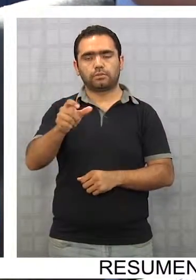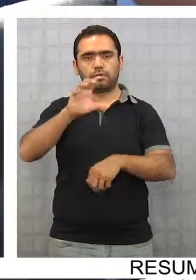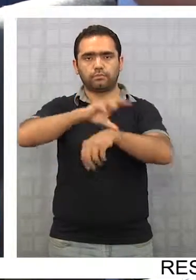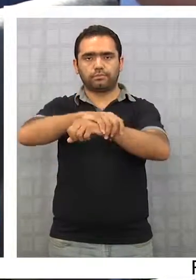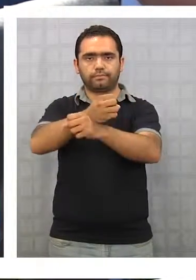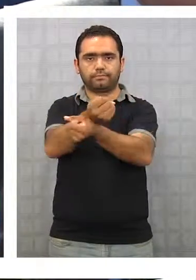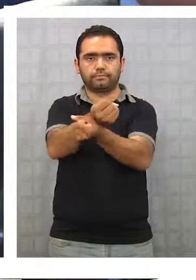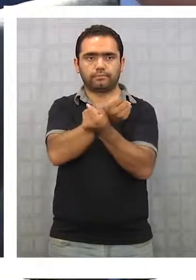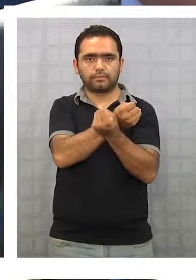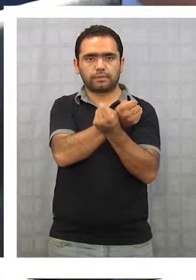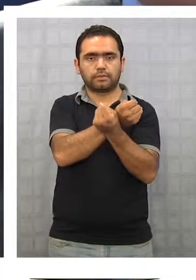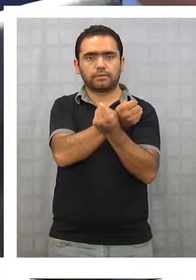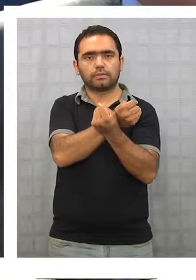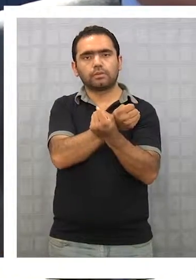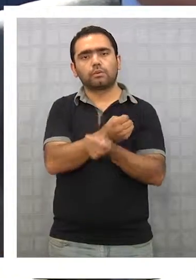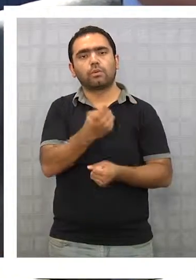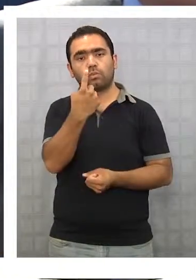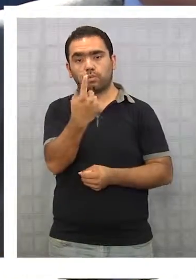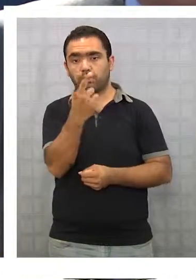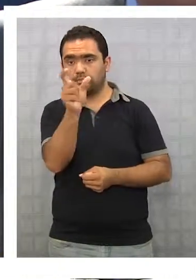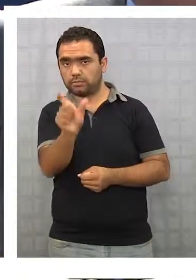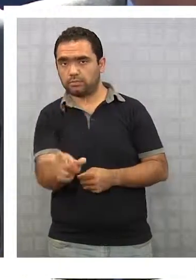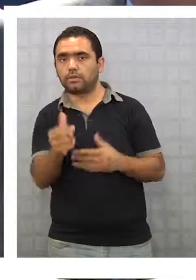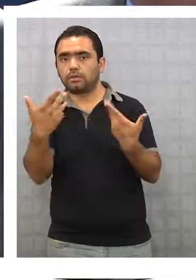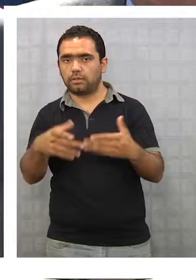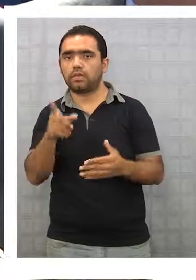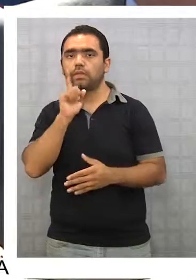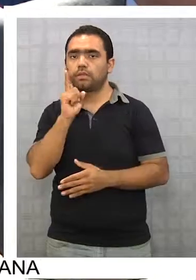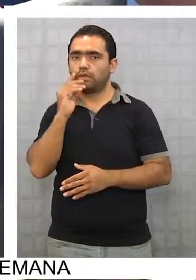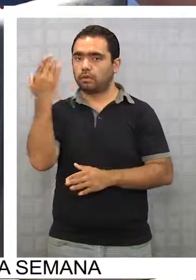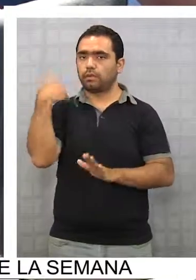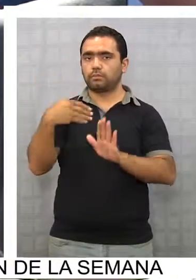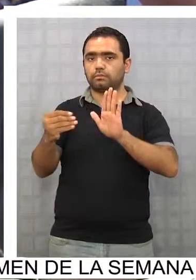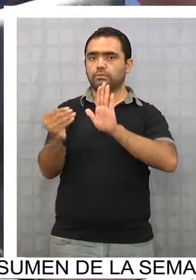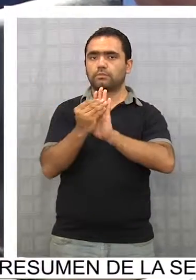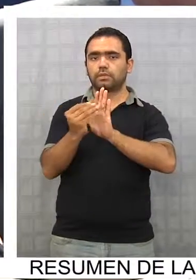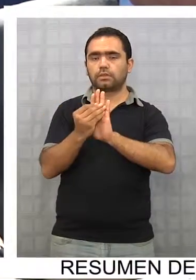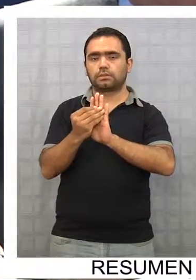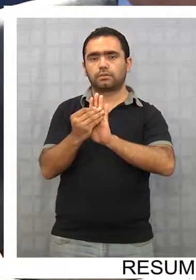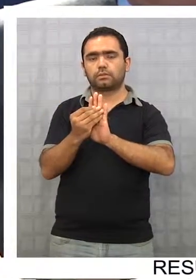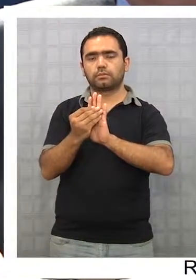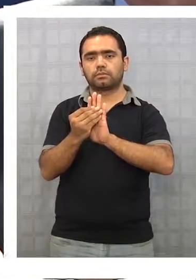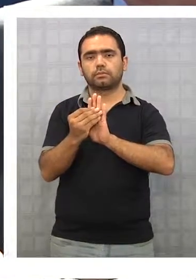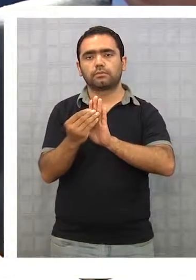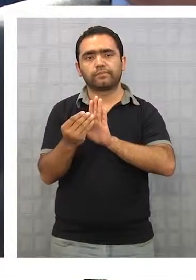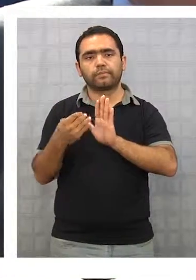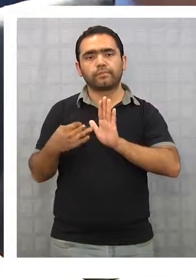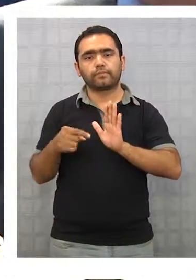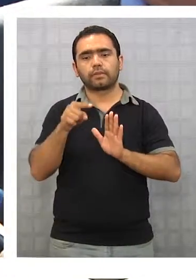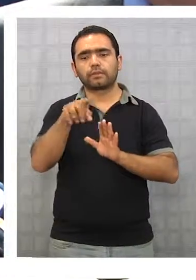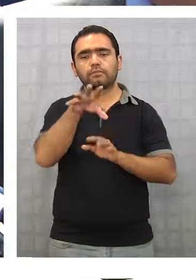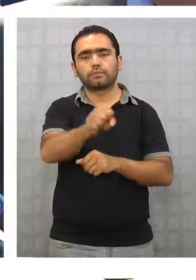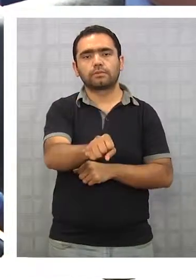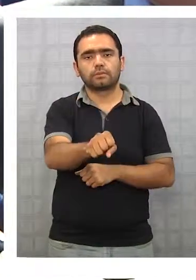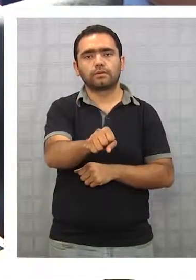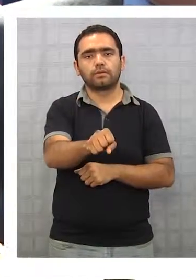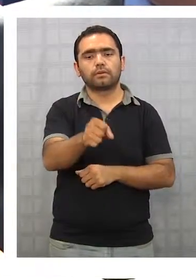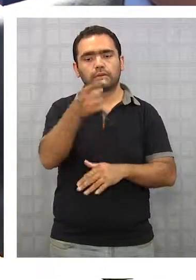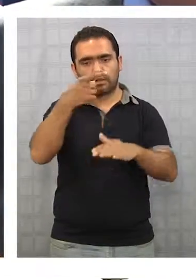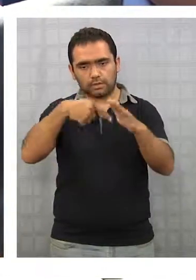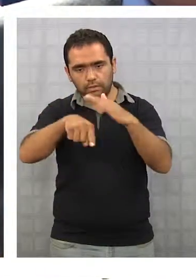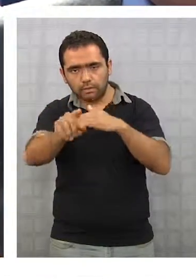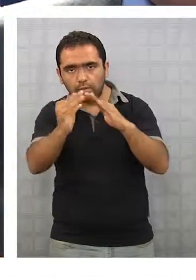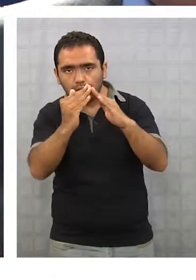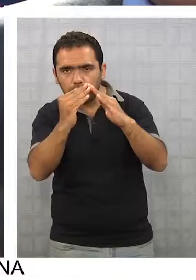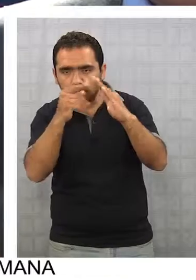mayor de edad, una de ellas con antecedentes policiales por el mismo delito y incautándose, encontrándose en el interior del